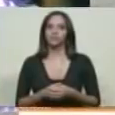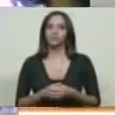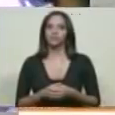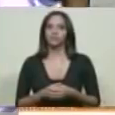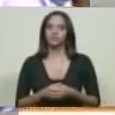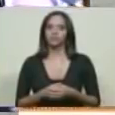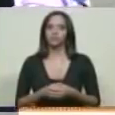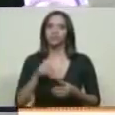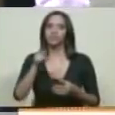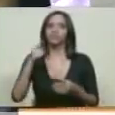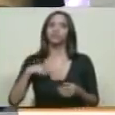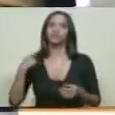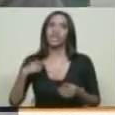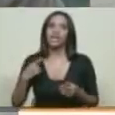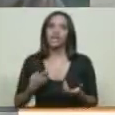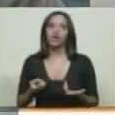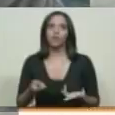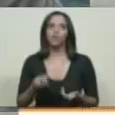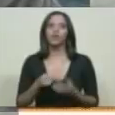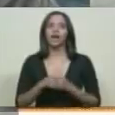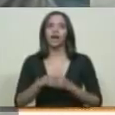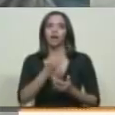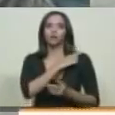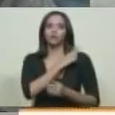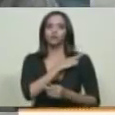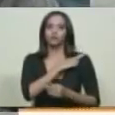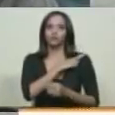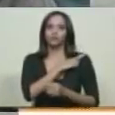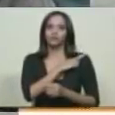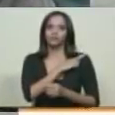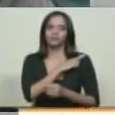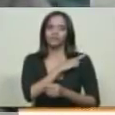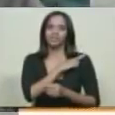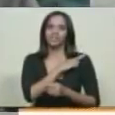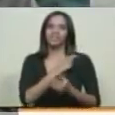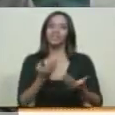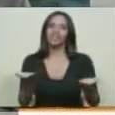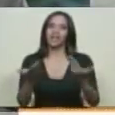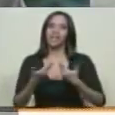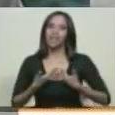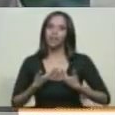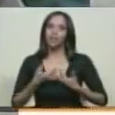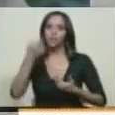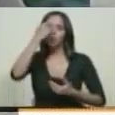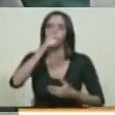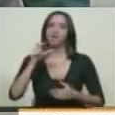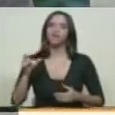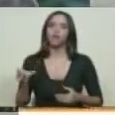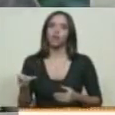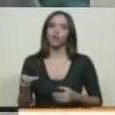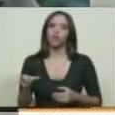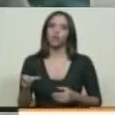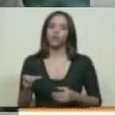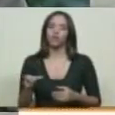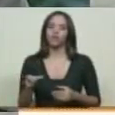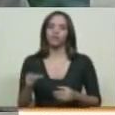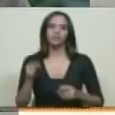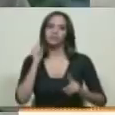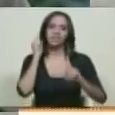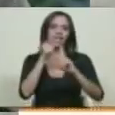Que si tú tienes una autoridad que te ha delegado el pueblo, directa o